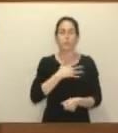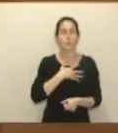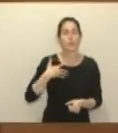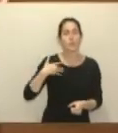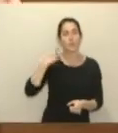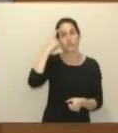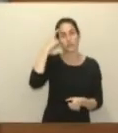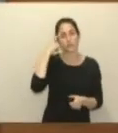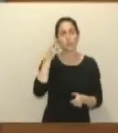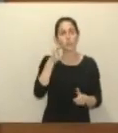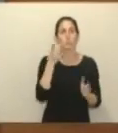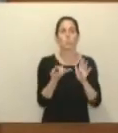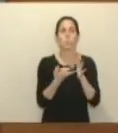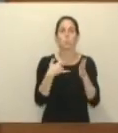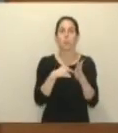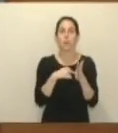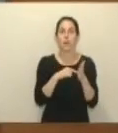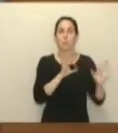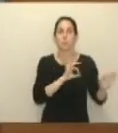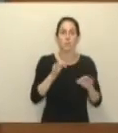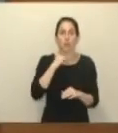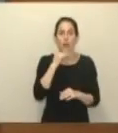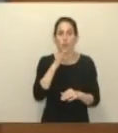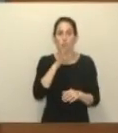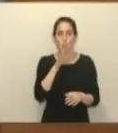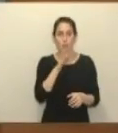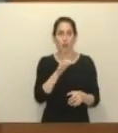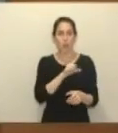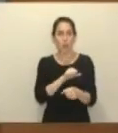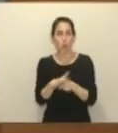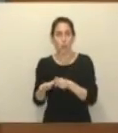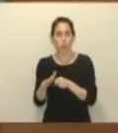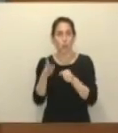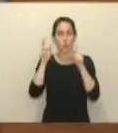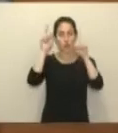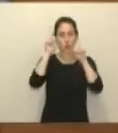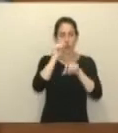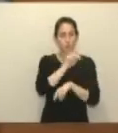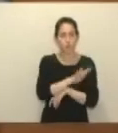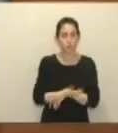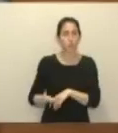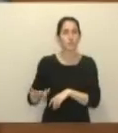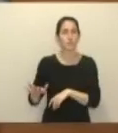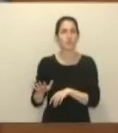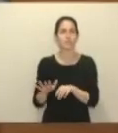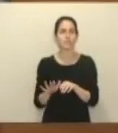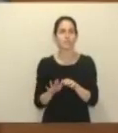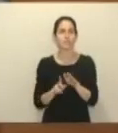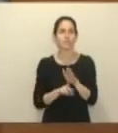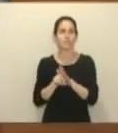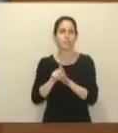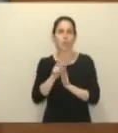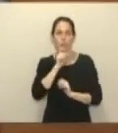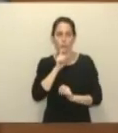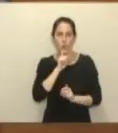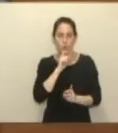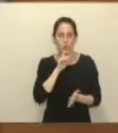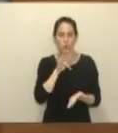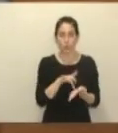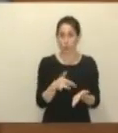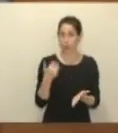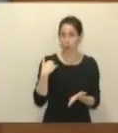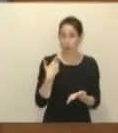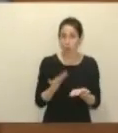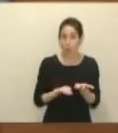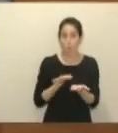planes para elevar esa cobertura de educación infantil que, ya digo, que fue votada en aquella